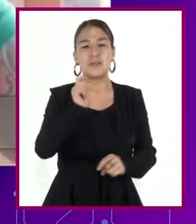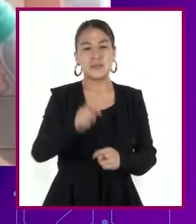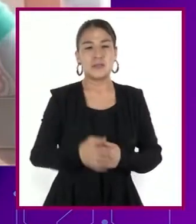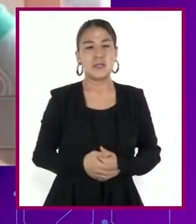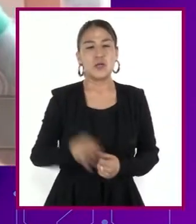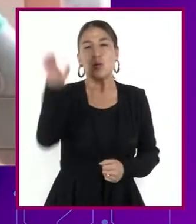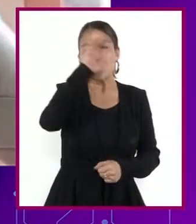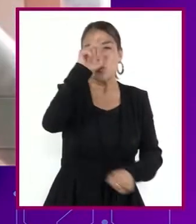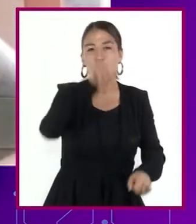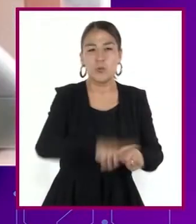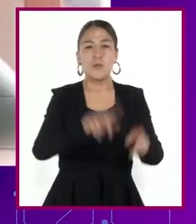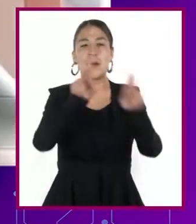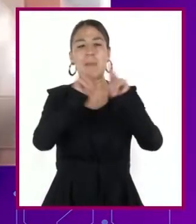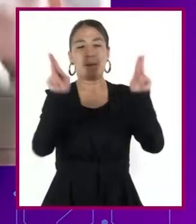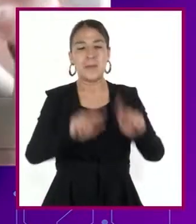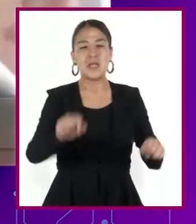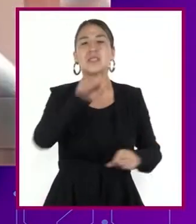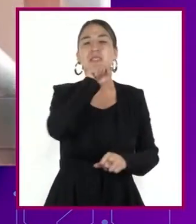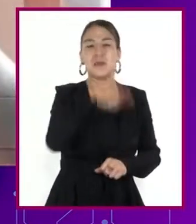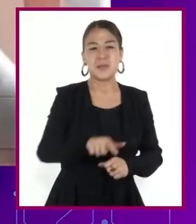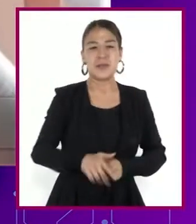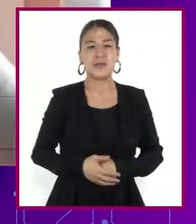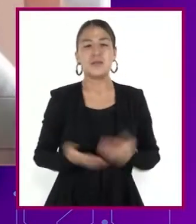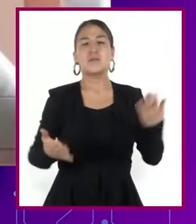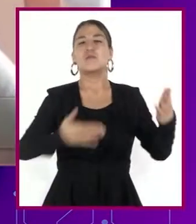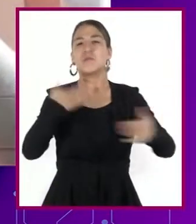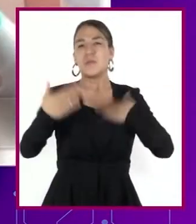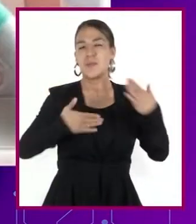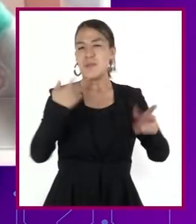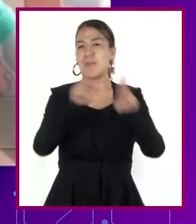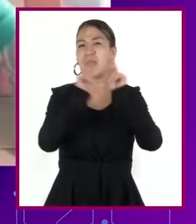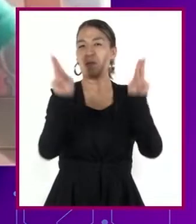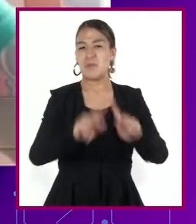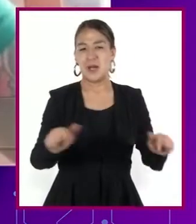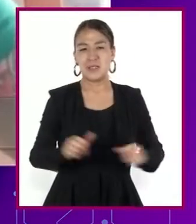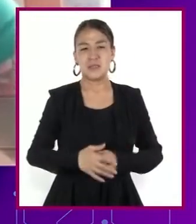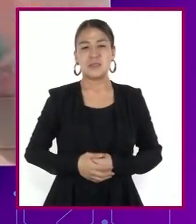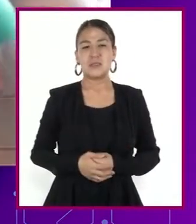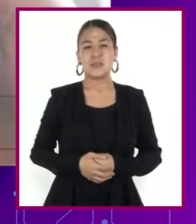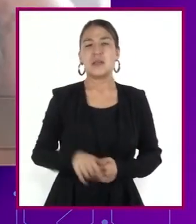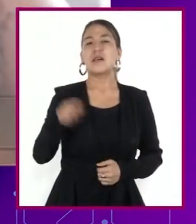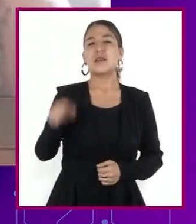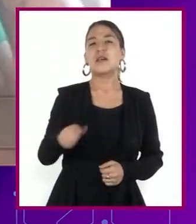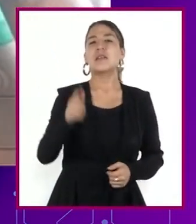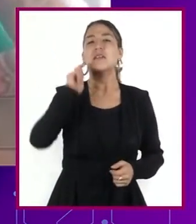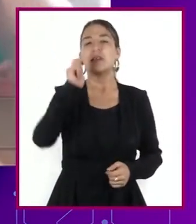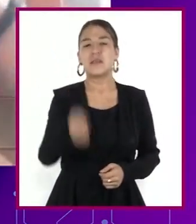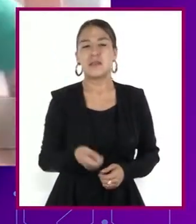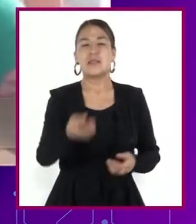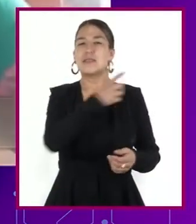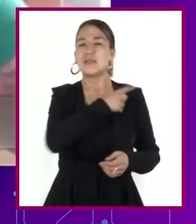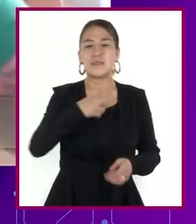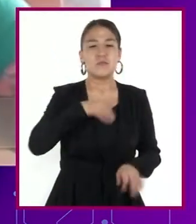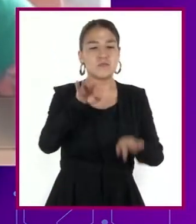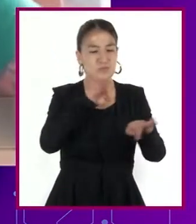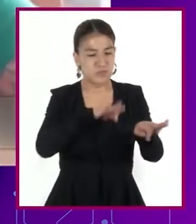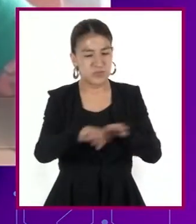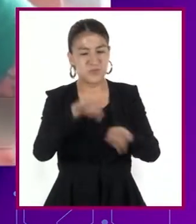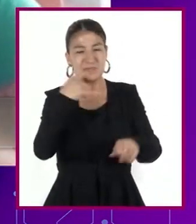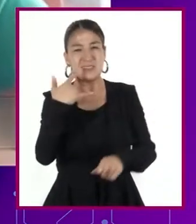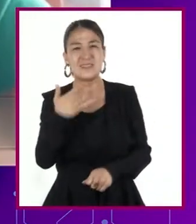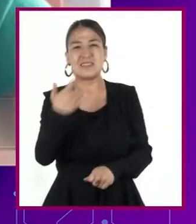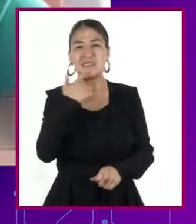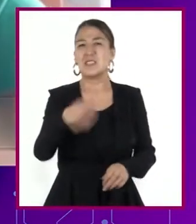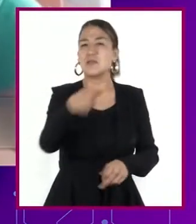la cultura de paz y, por supuesto, con la convivencia pacífica. La convivencia pacífica es algo que se trabaja y se fortalece mucho